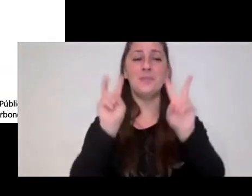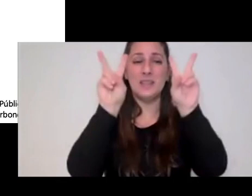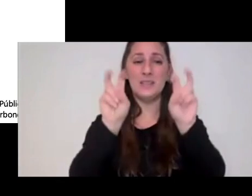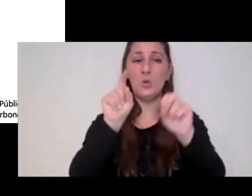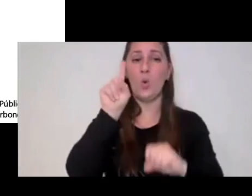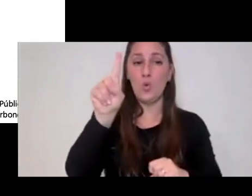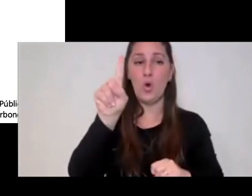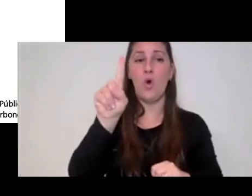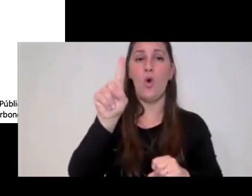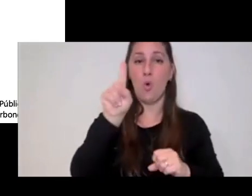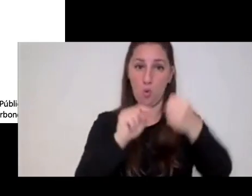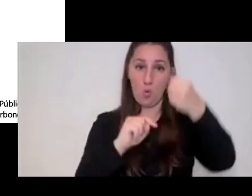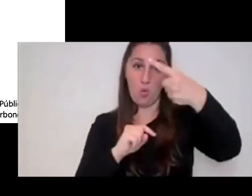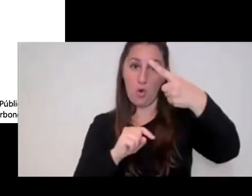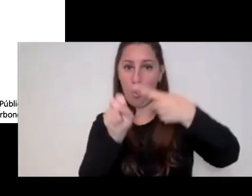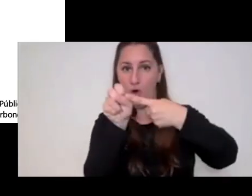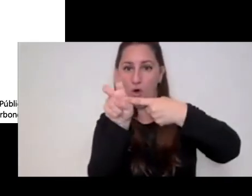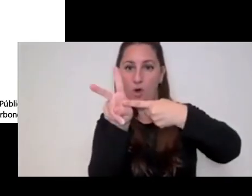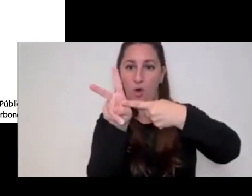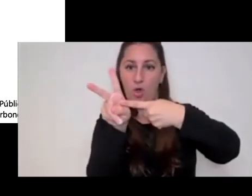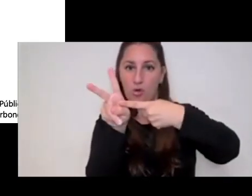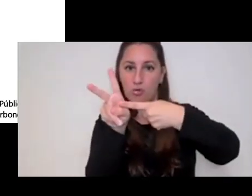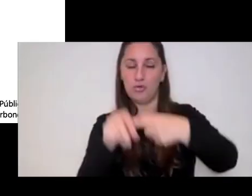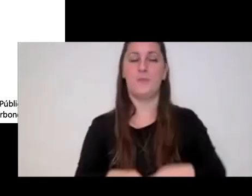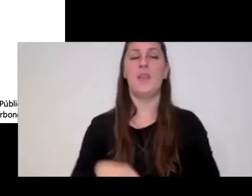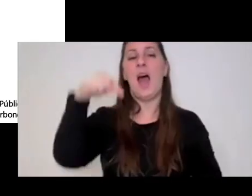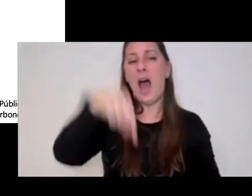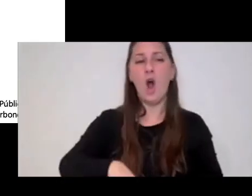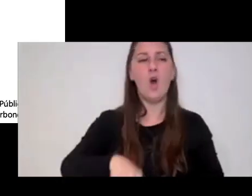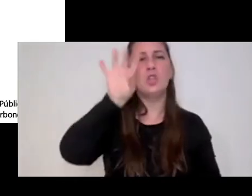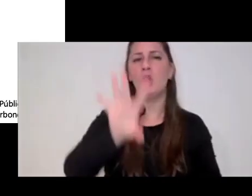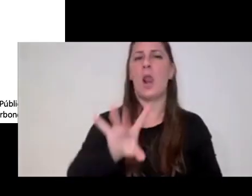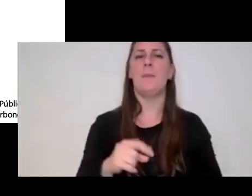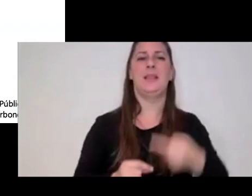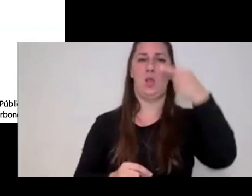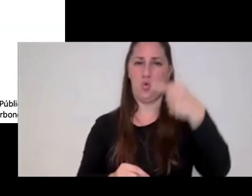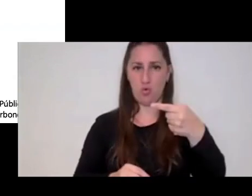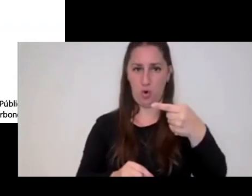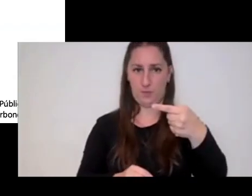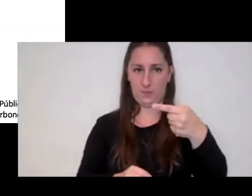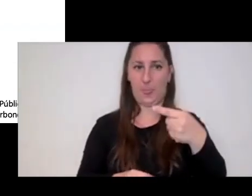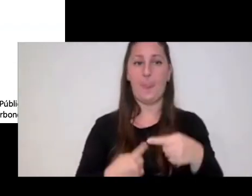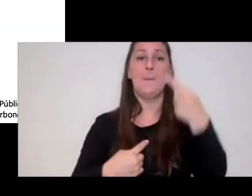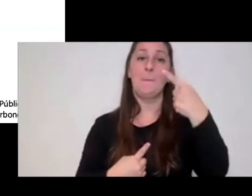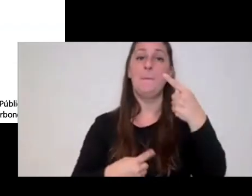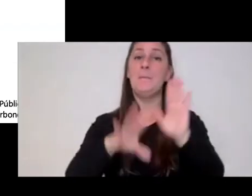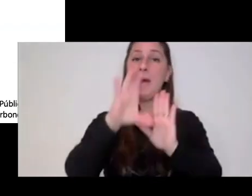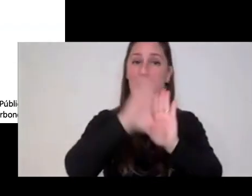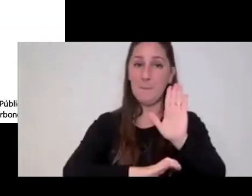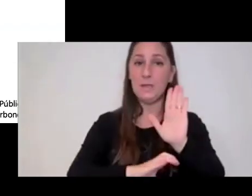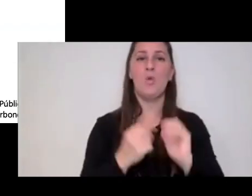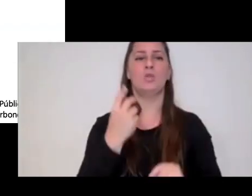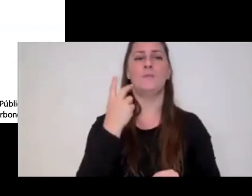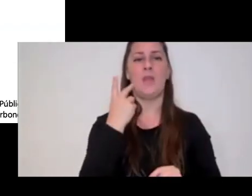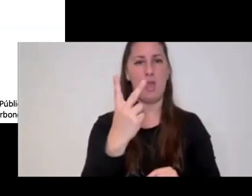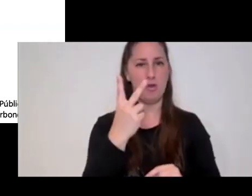dos capítulos y ahora vamos a abrir solamente este primer capítulo. En este primer capítulo tenemos dos cuestiones que son claves. La